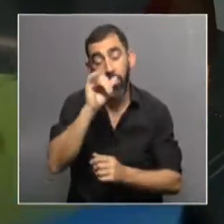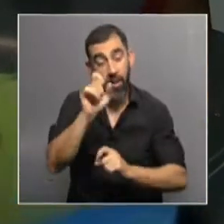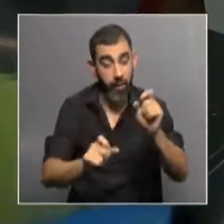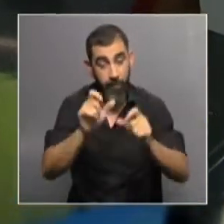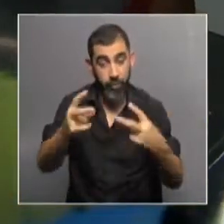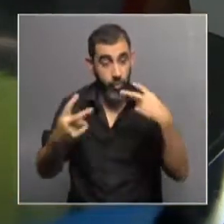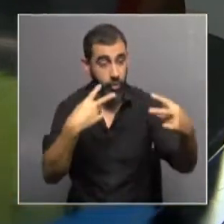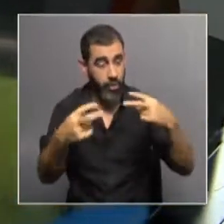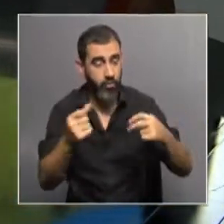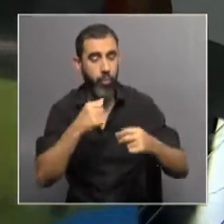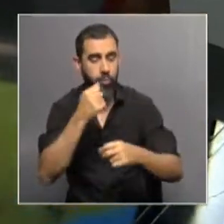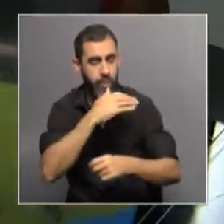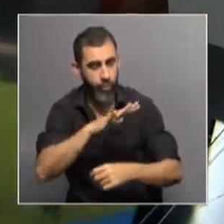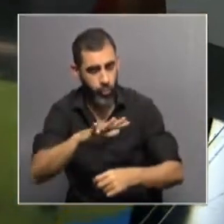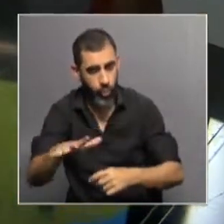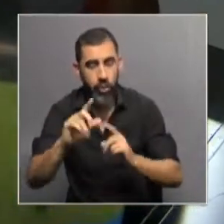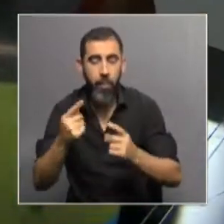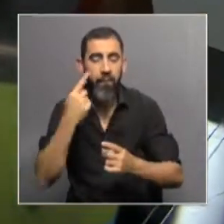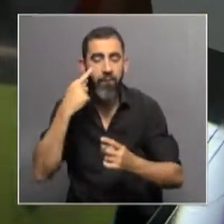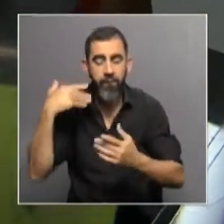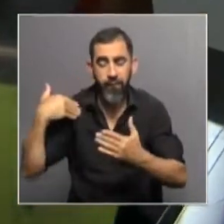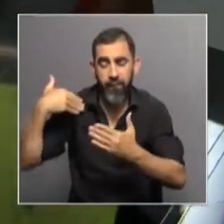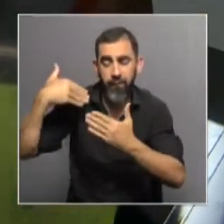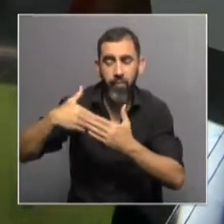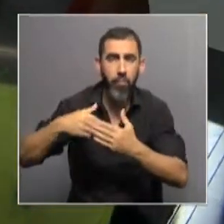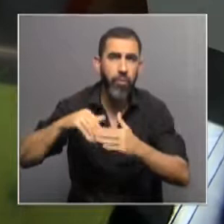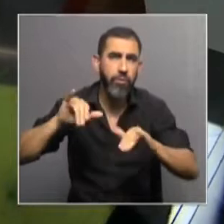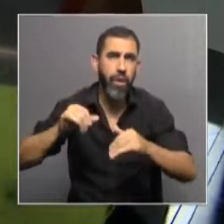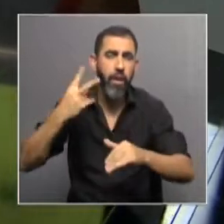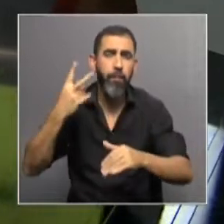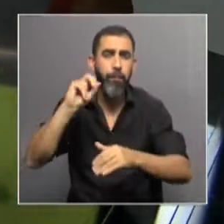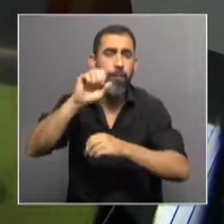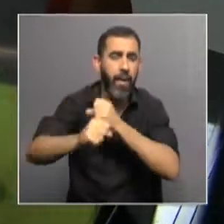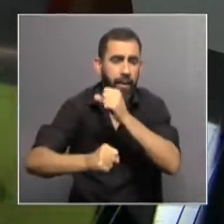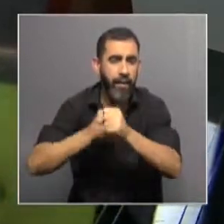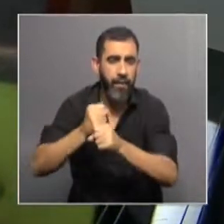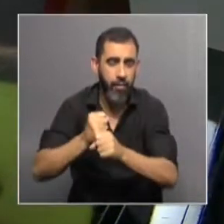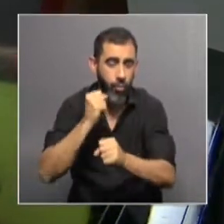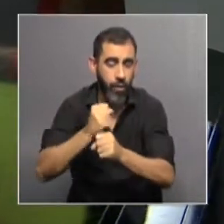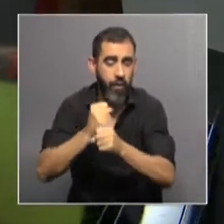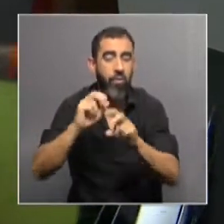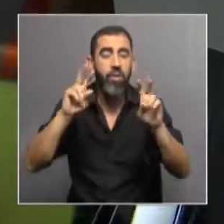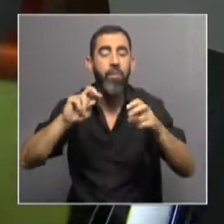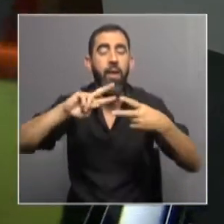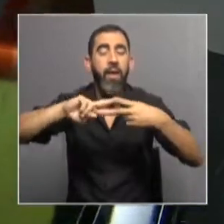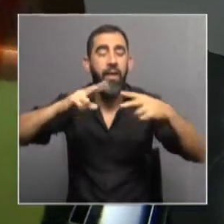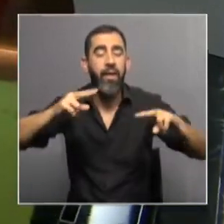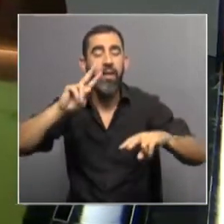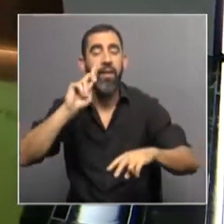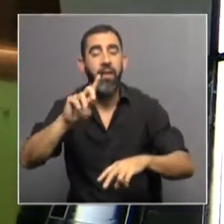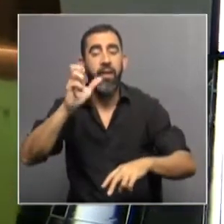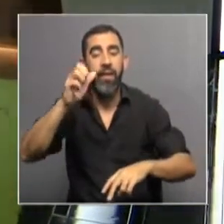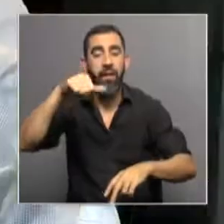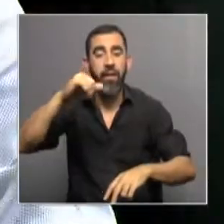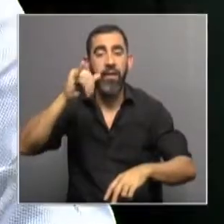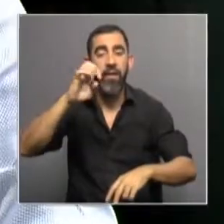nuestra trayectoria y lo que hemos vivido durante más de dos décadas dedicadas a la genética. Justamente